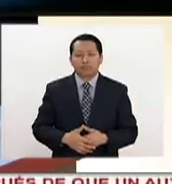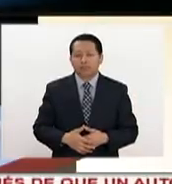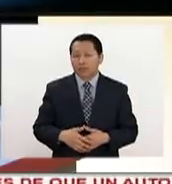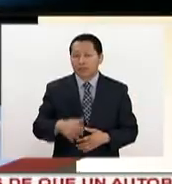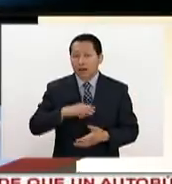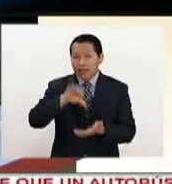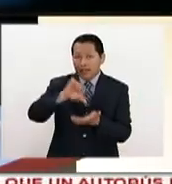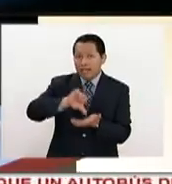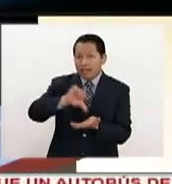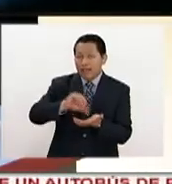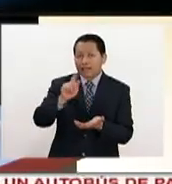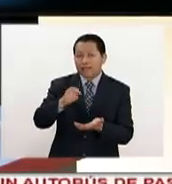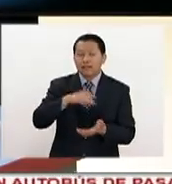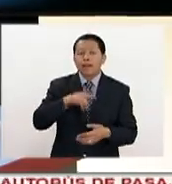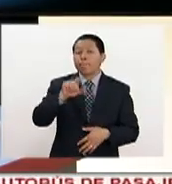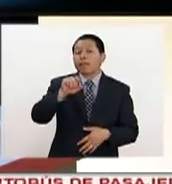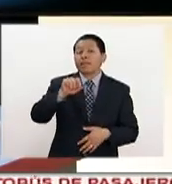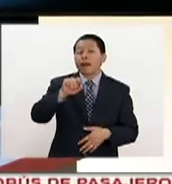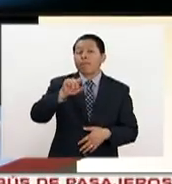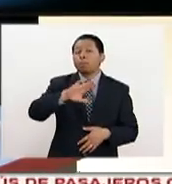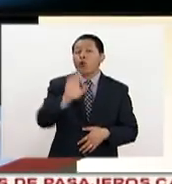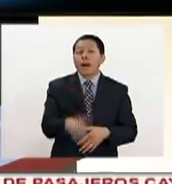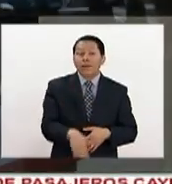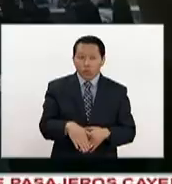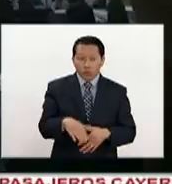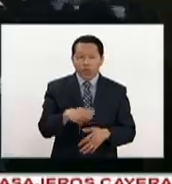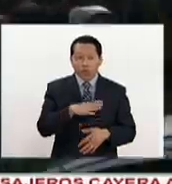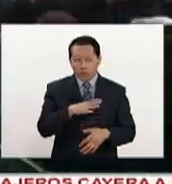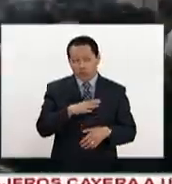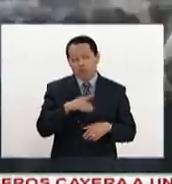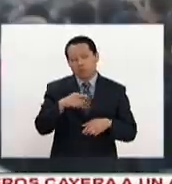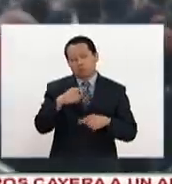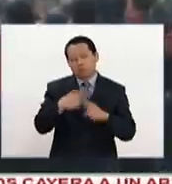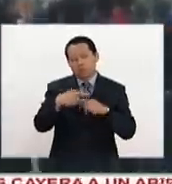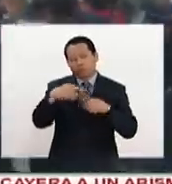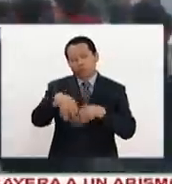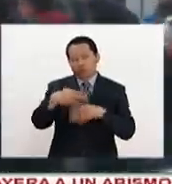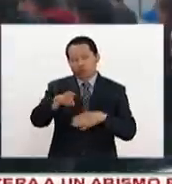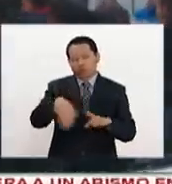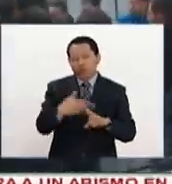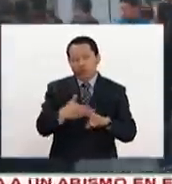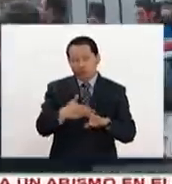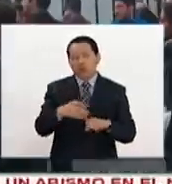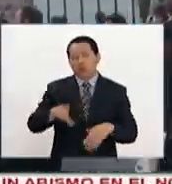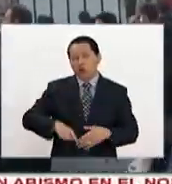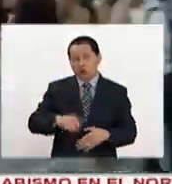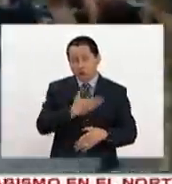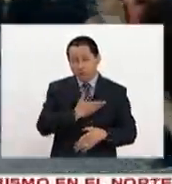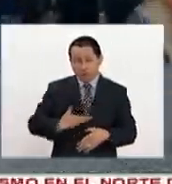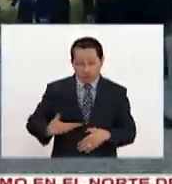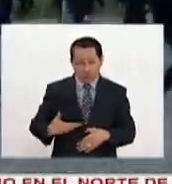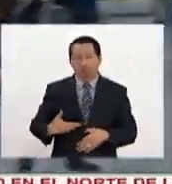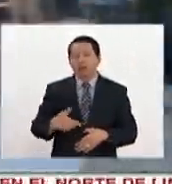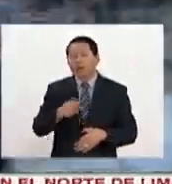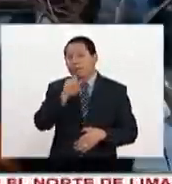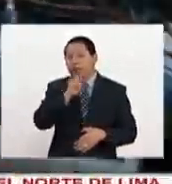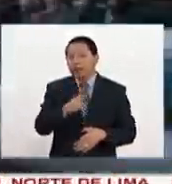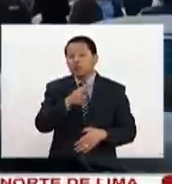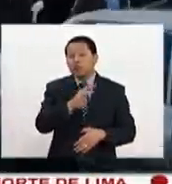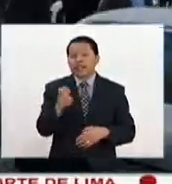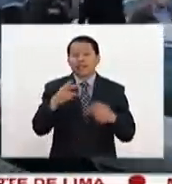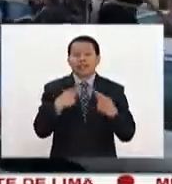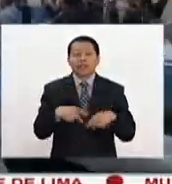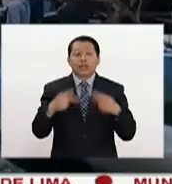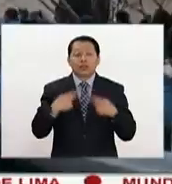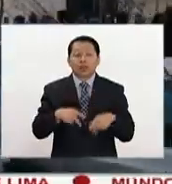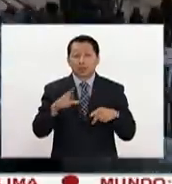En Irán ya suman más de 20 muertos durante las protestas en contra del gobierno del presidente Hassan Rouhani. Además, 300